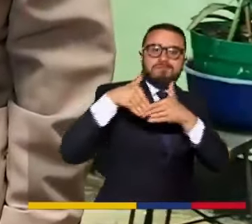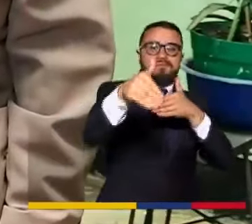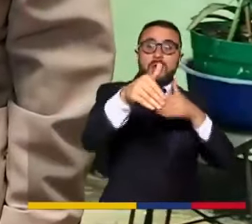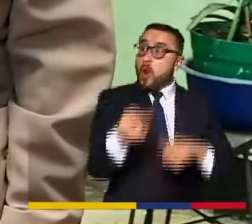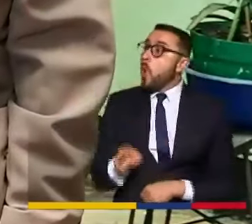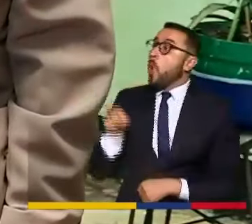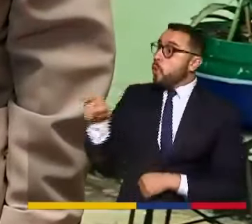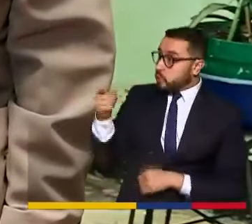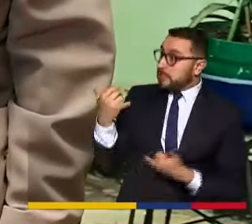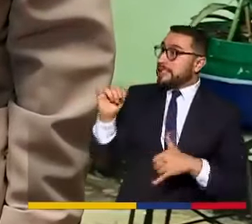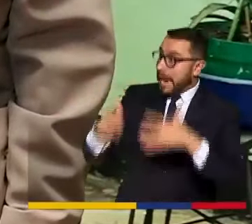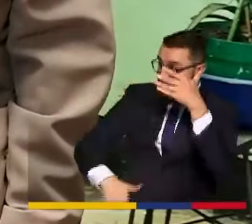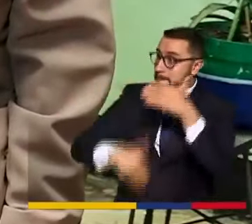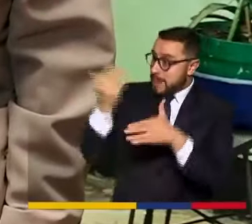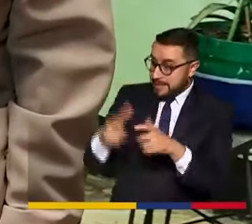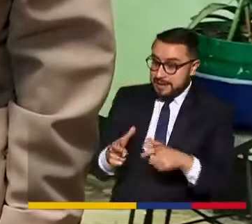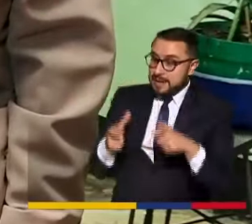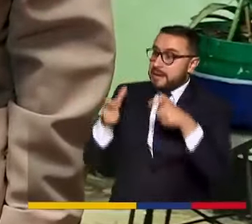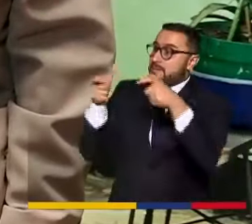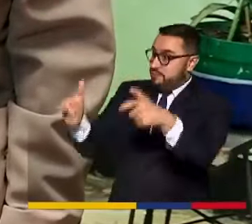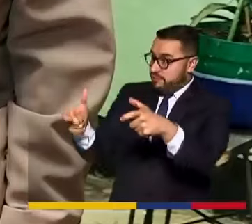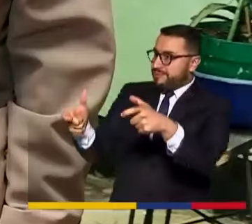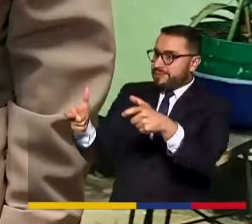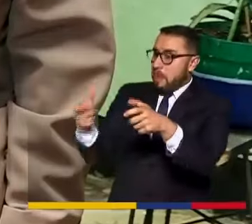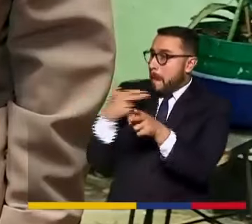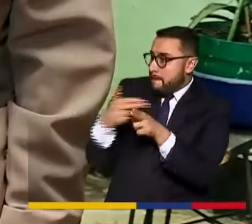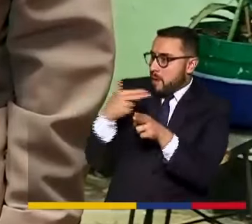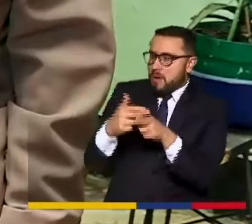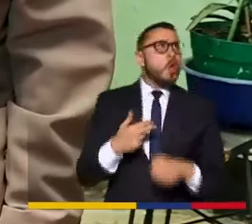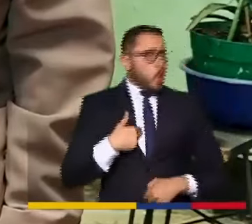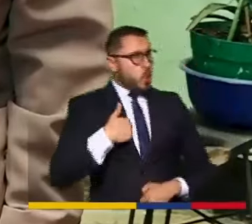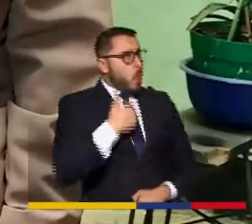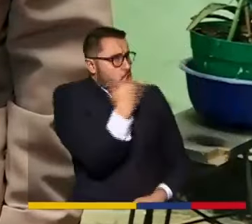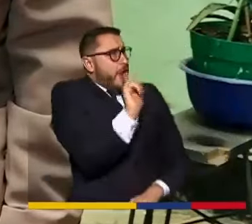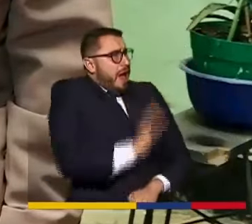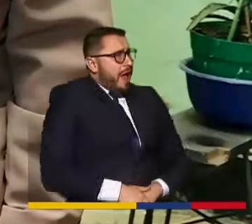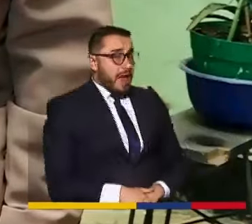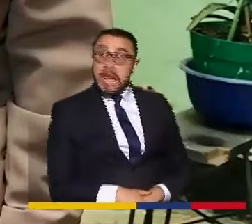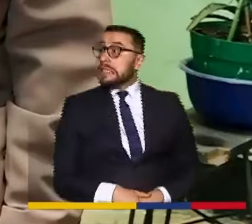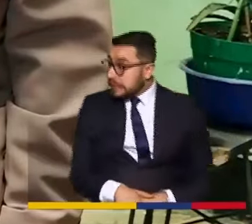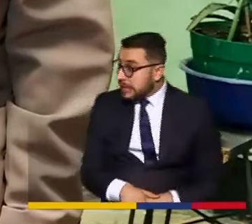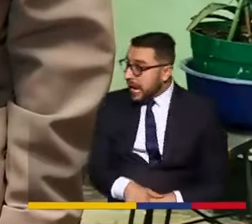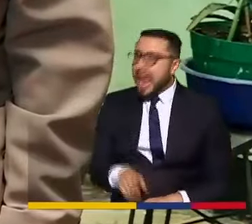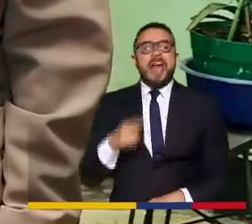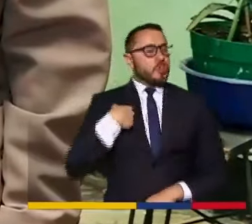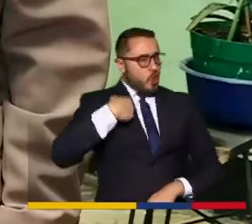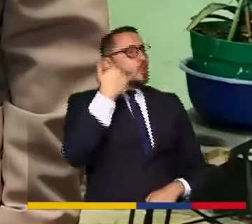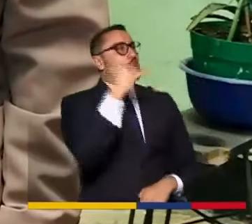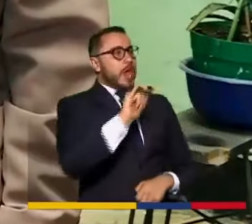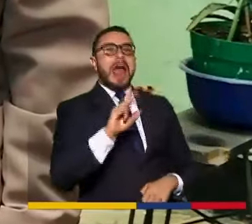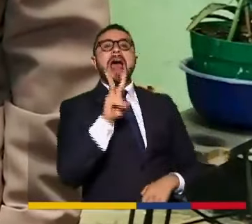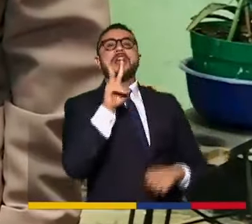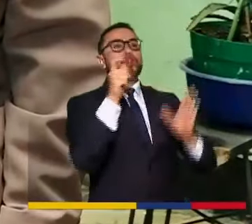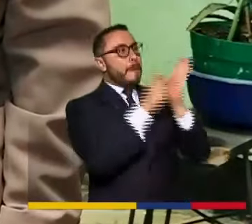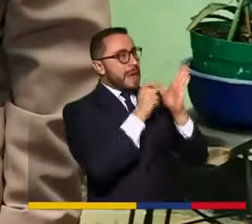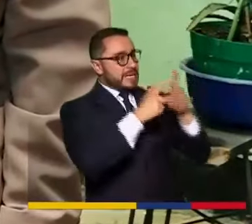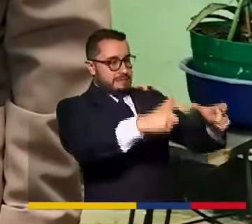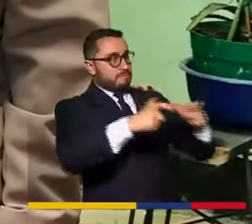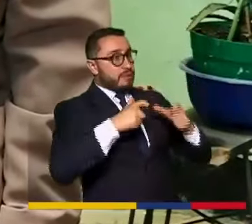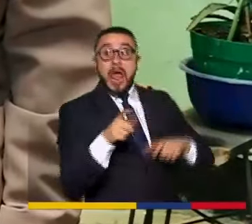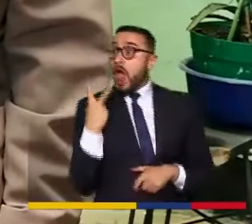empezarla ya a disfrutar desde estos días ya está recibiendo su dos